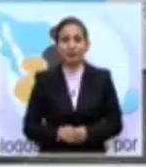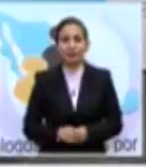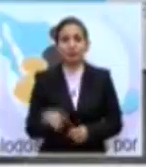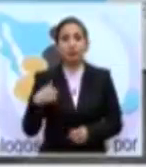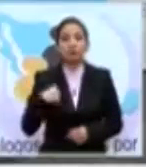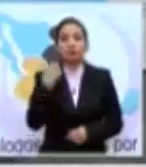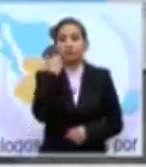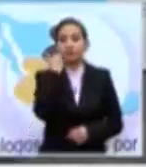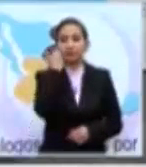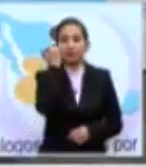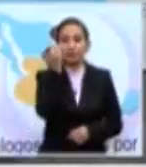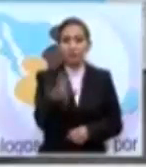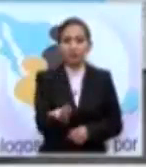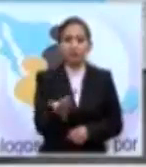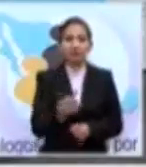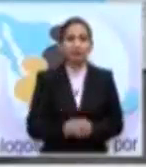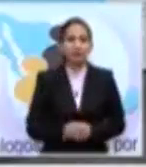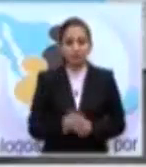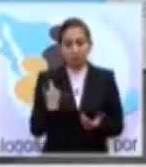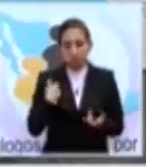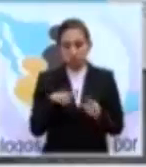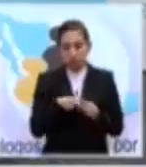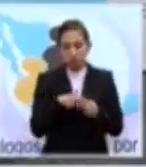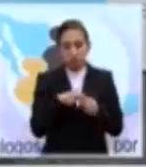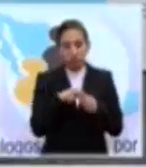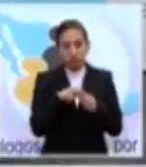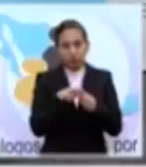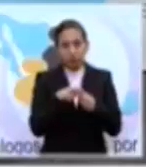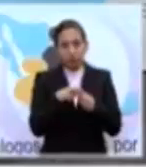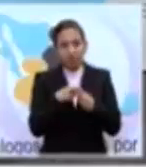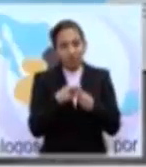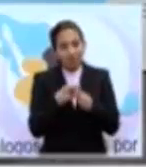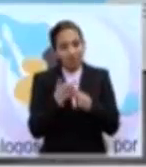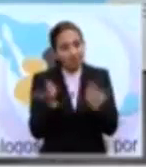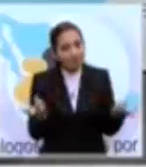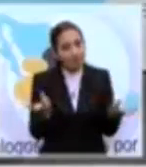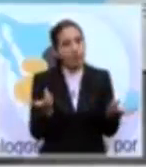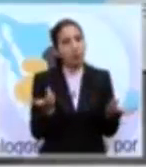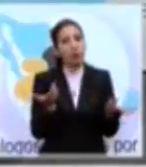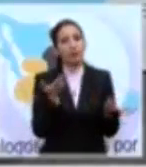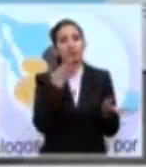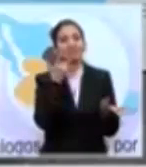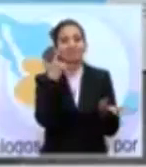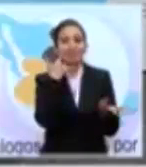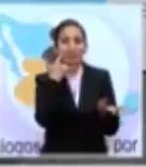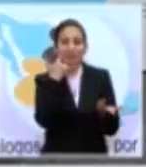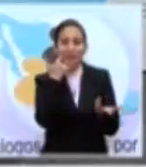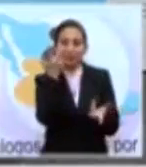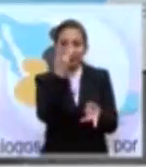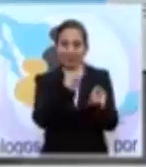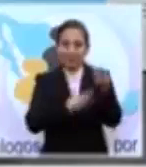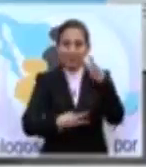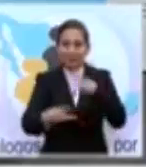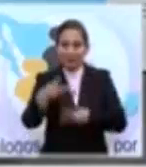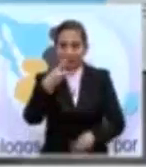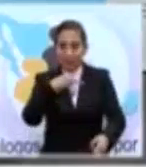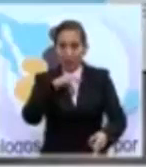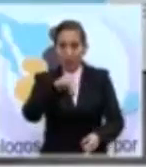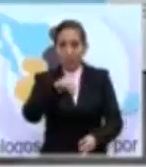Quisiera empezar dándole la más cordial bienvenida a Marcia de